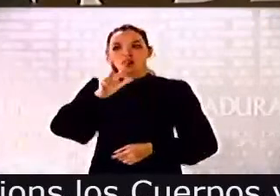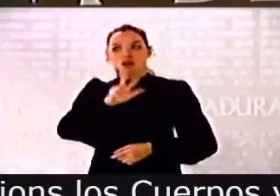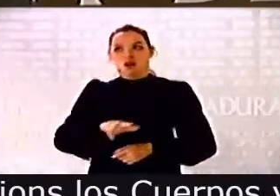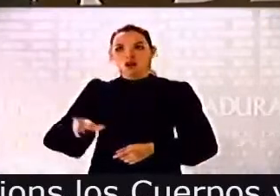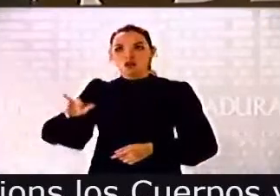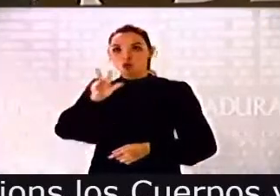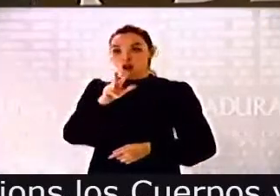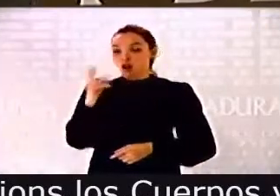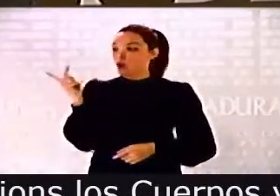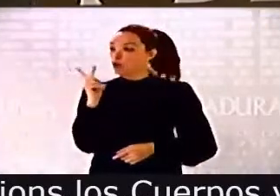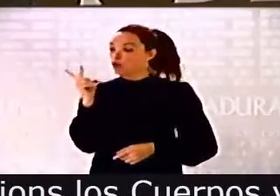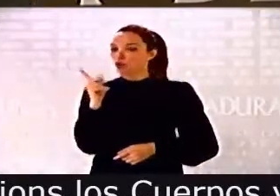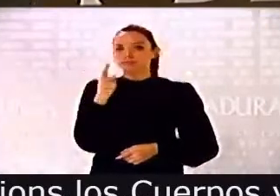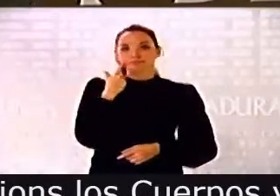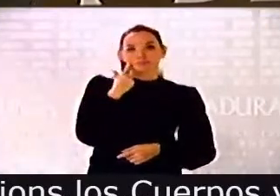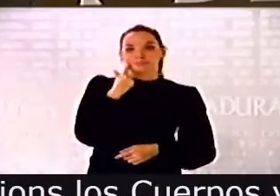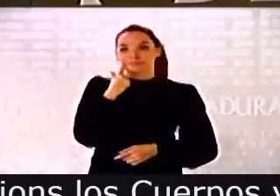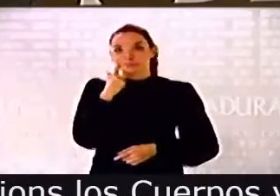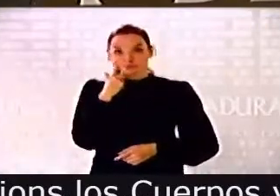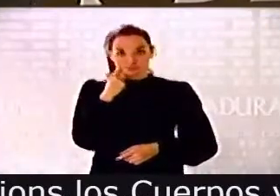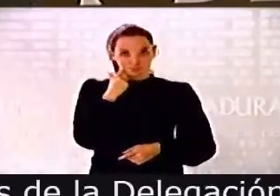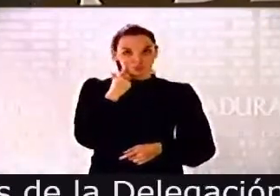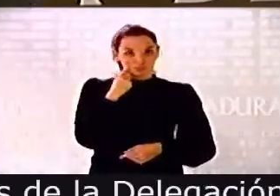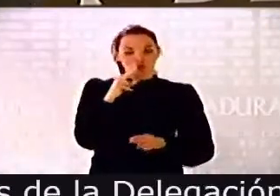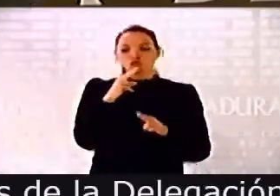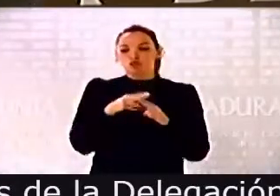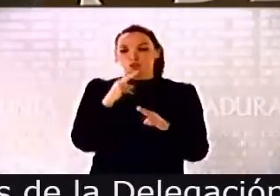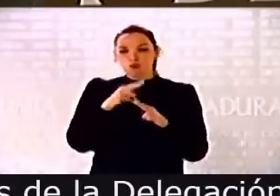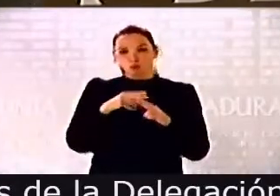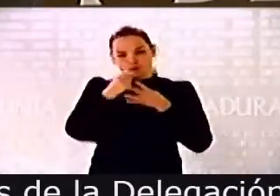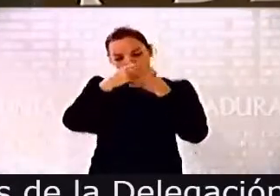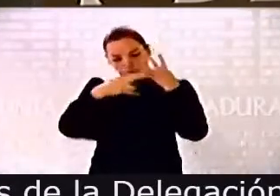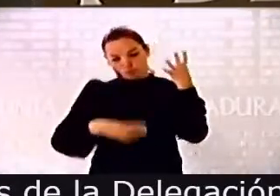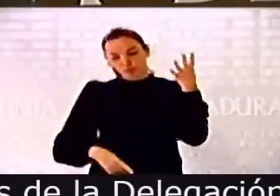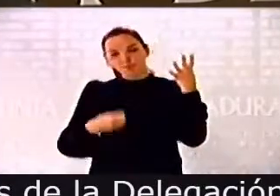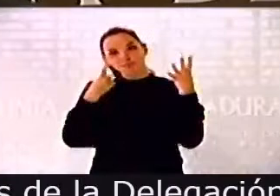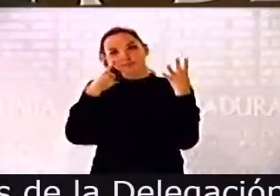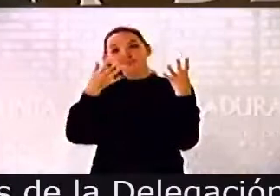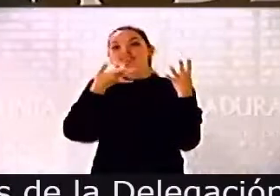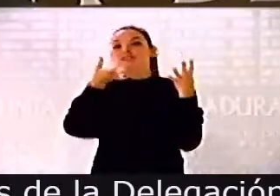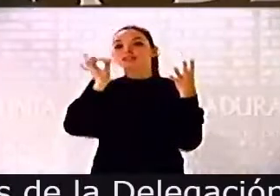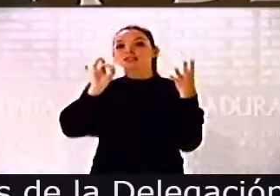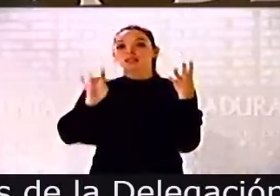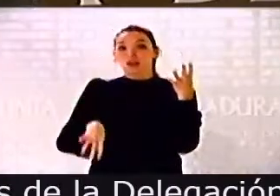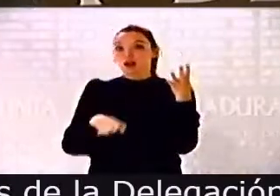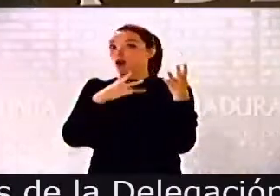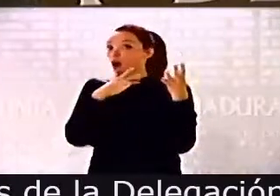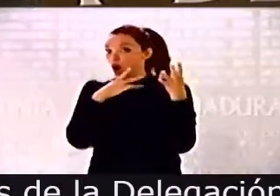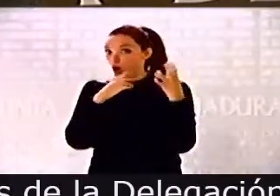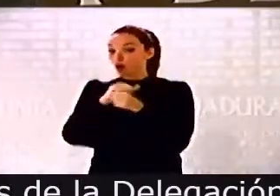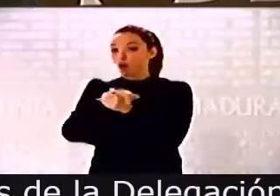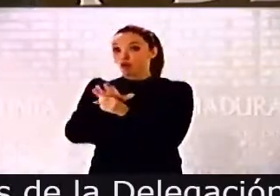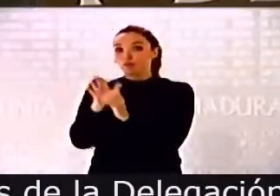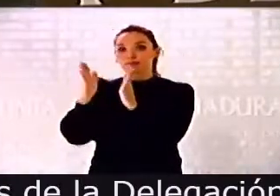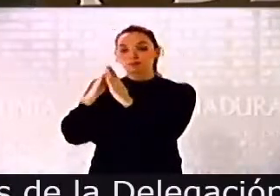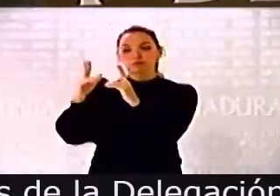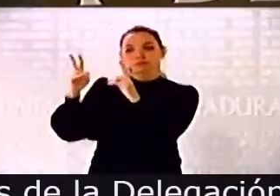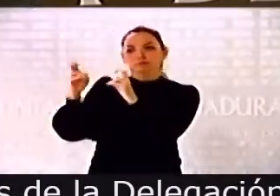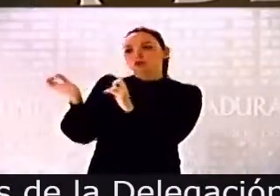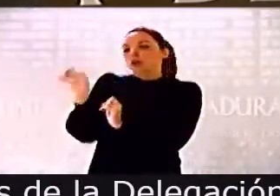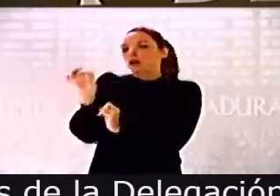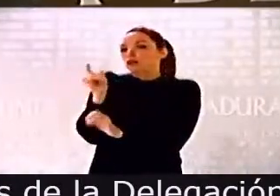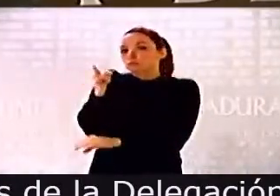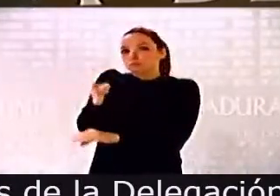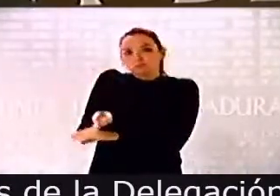delegación del Gobierno, van a tener los datos de las personas que en este momento tienen que realizar algún tipo de aislamiento